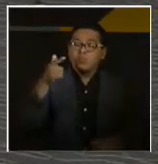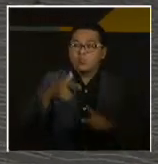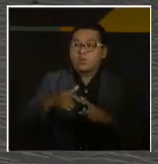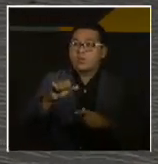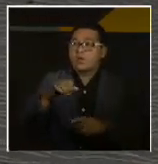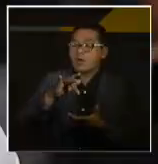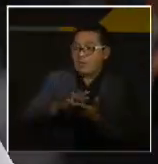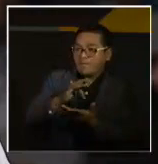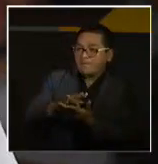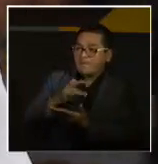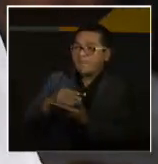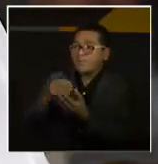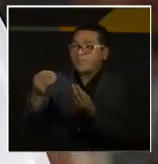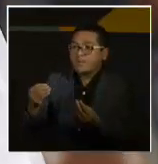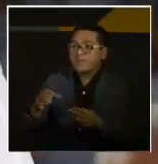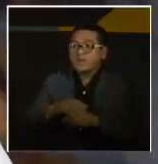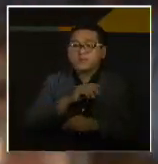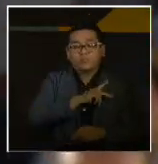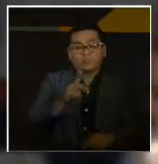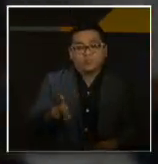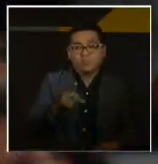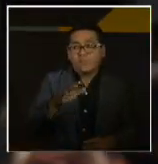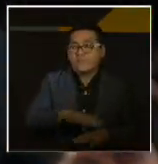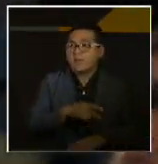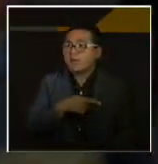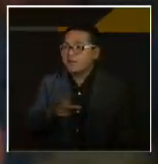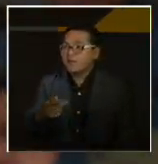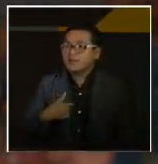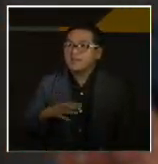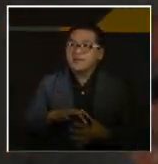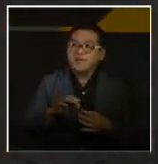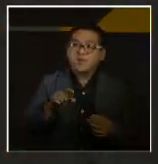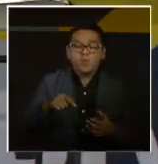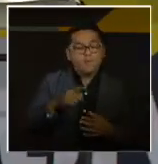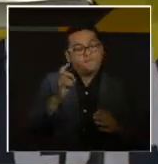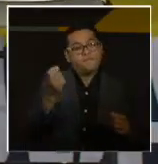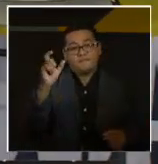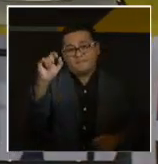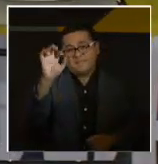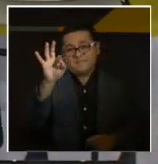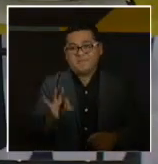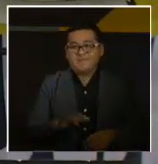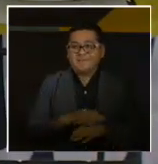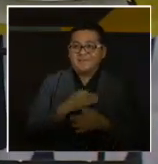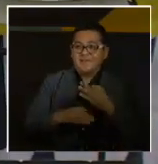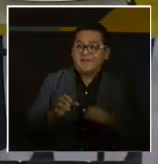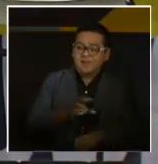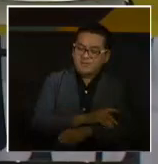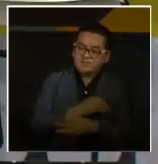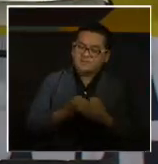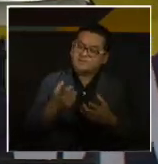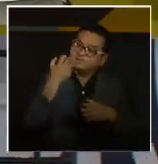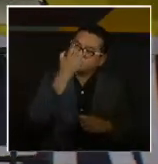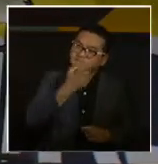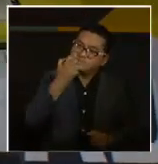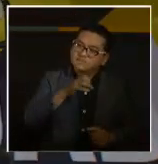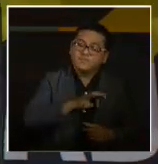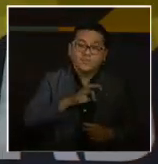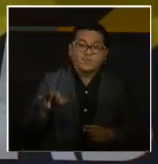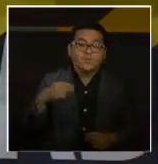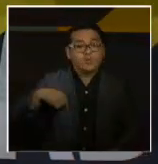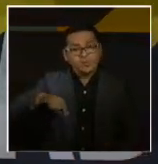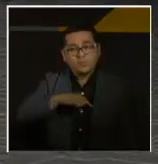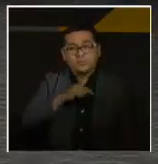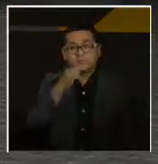uno en apoyo a los municipios más pobres y destinar un 20% de esa energía para las escuelas para que